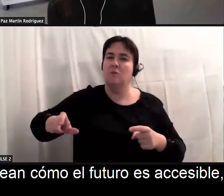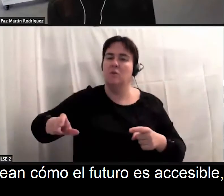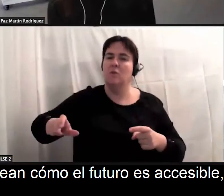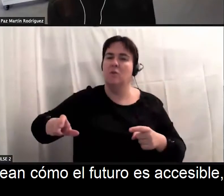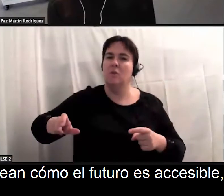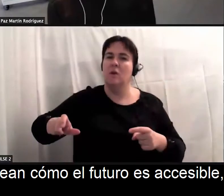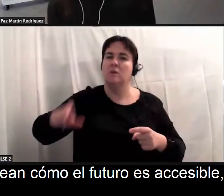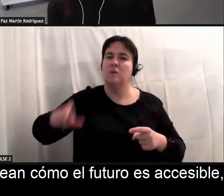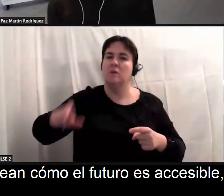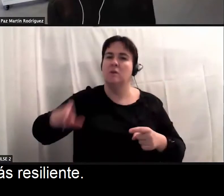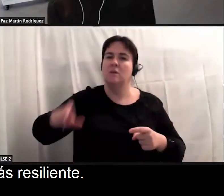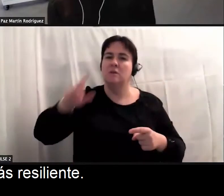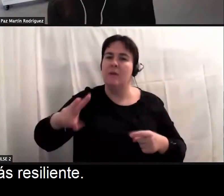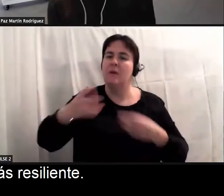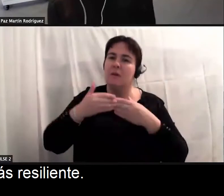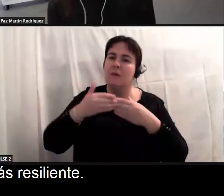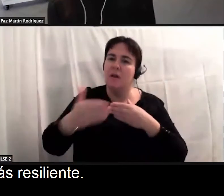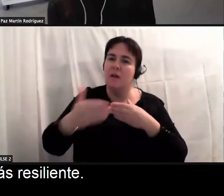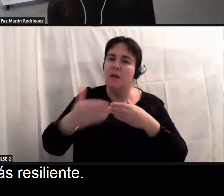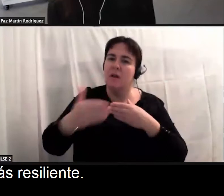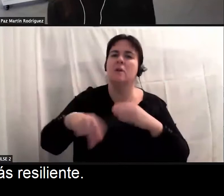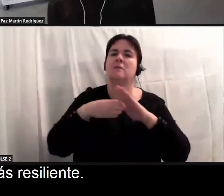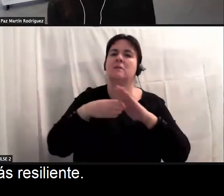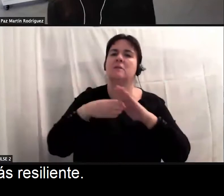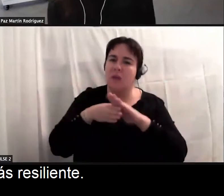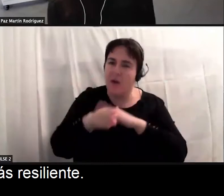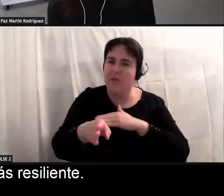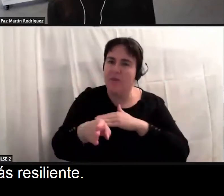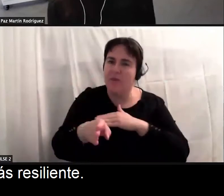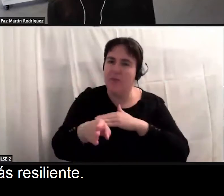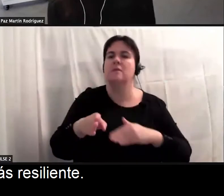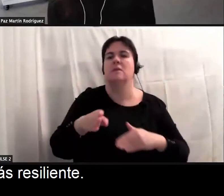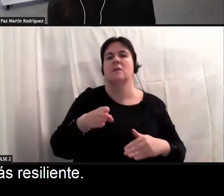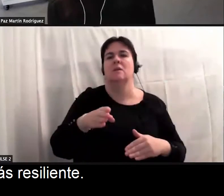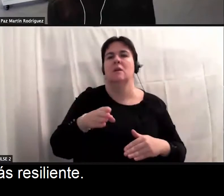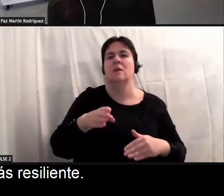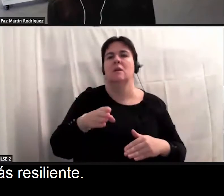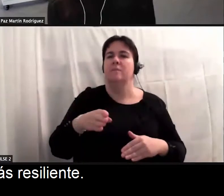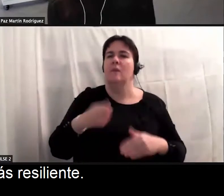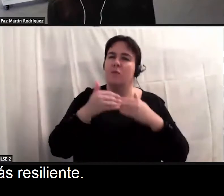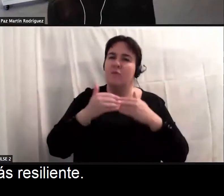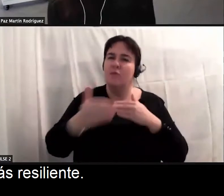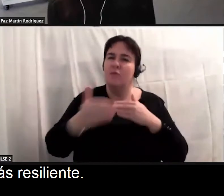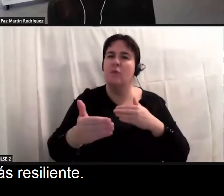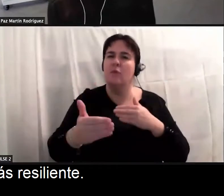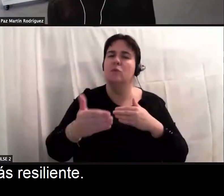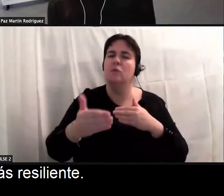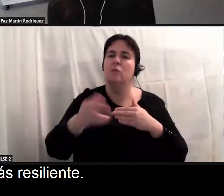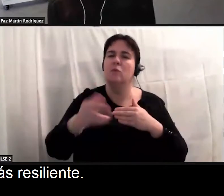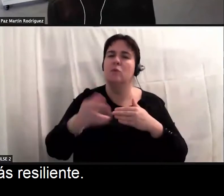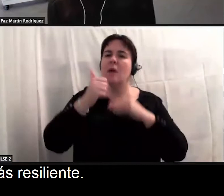el futuro es más resilientes, porque cuando tenemos ciudades